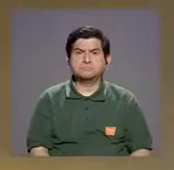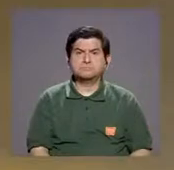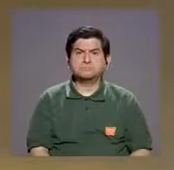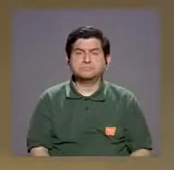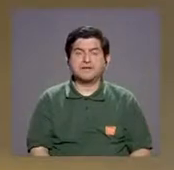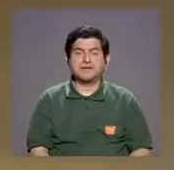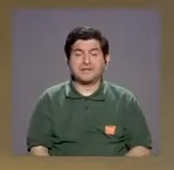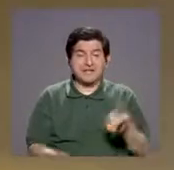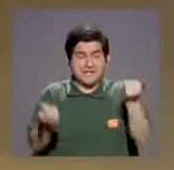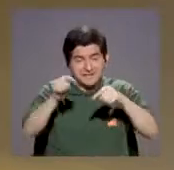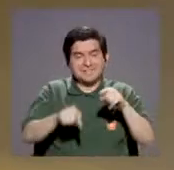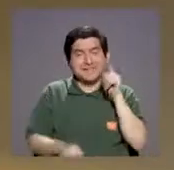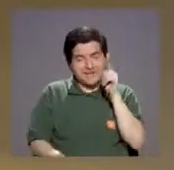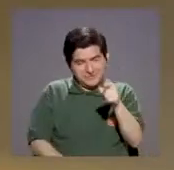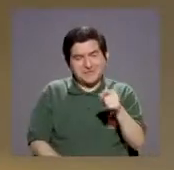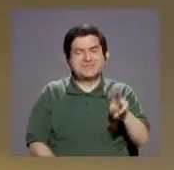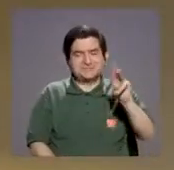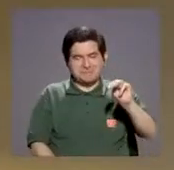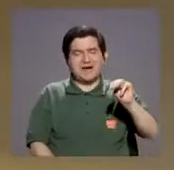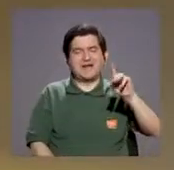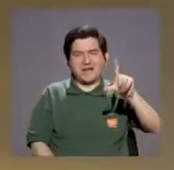para que no haya ninguna